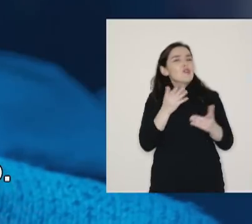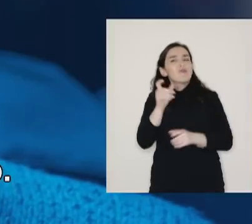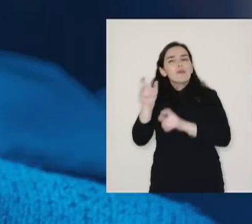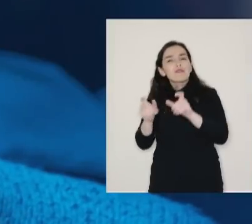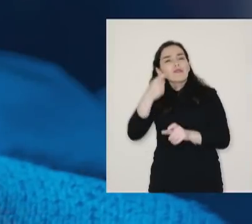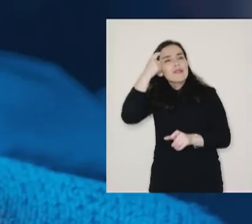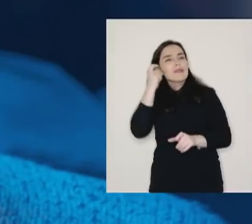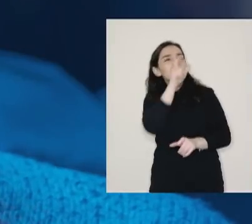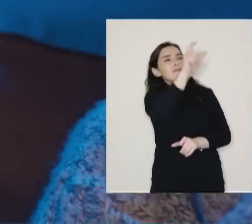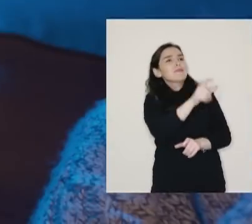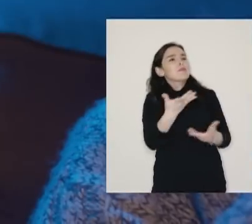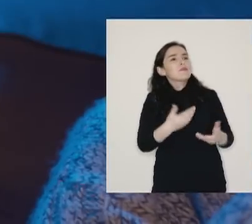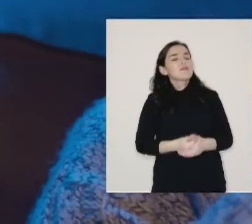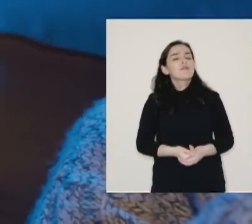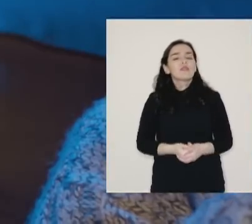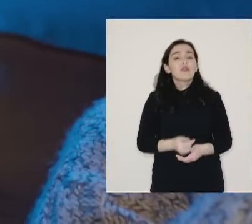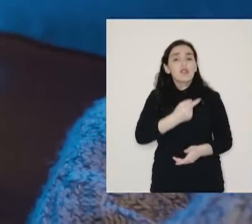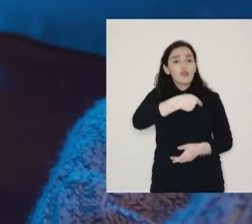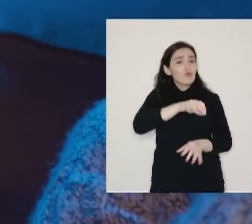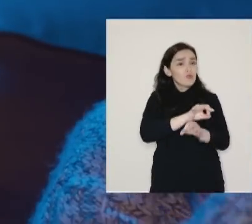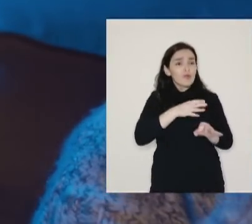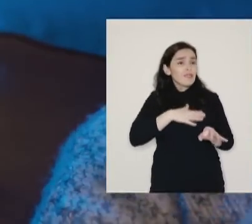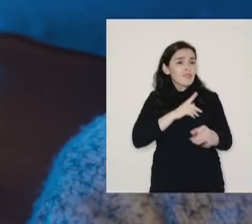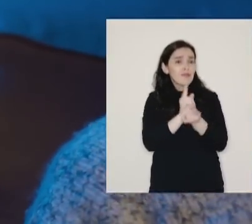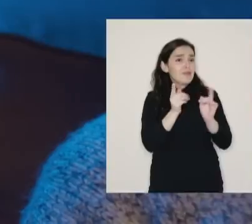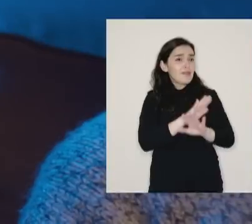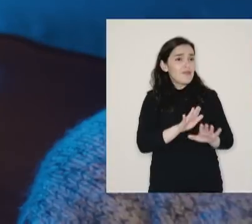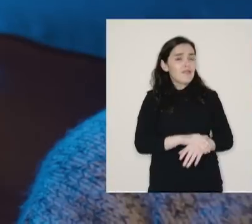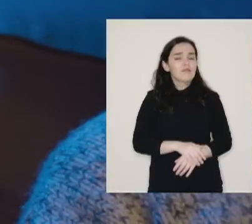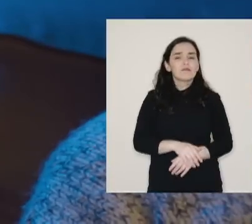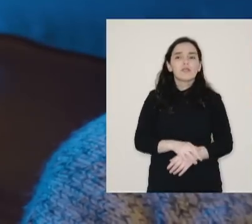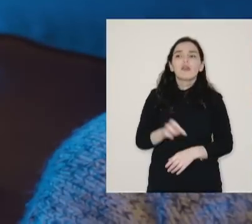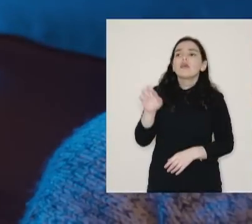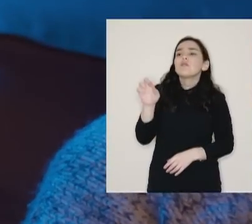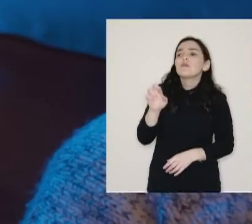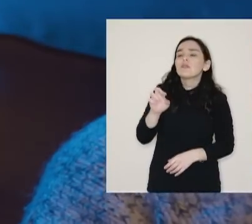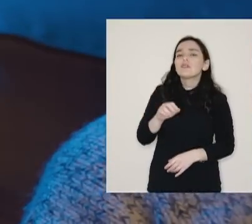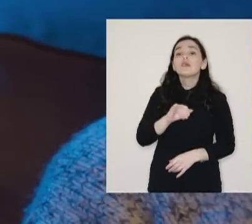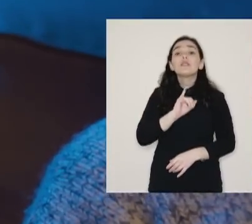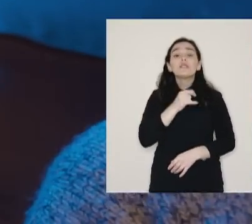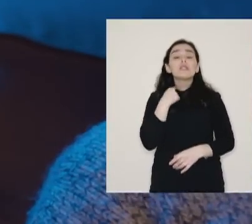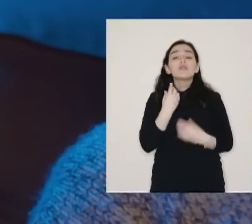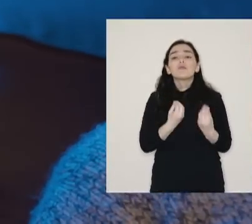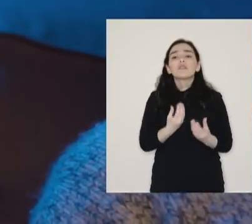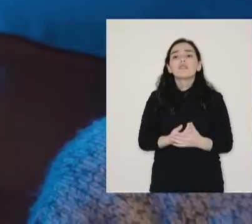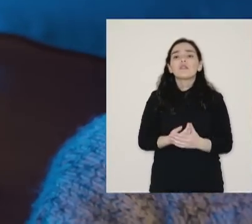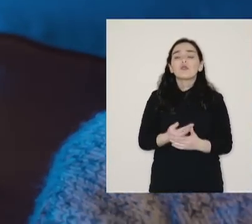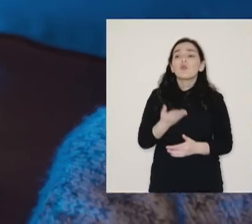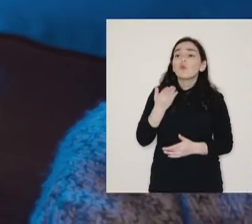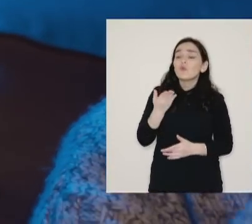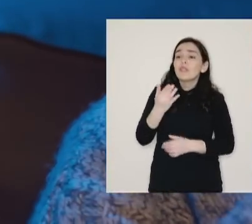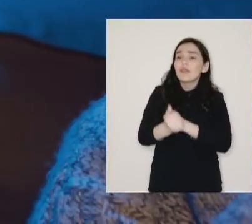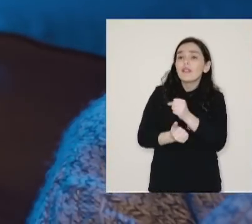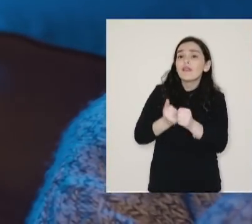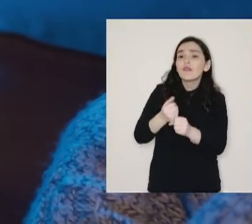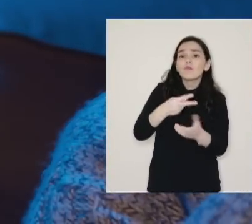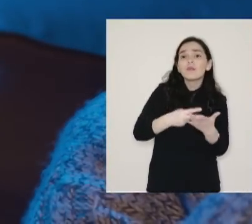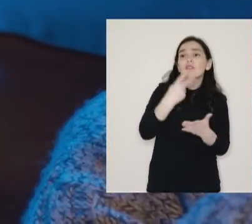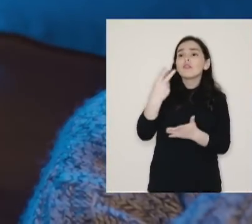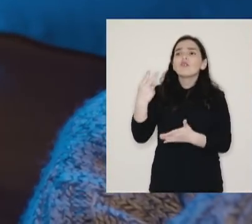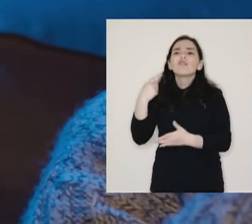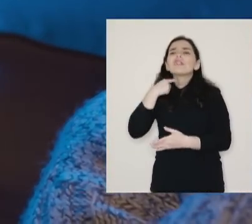gallo, ¿eh? Nunca han querido cambiar nada. Papito. Sí, mi amor. ¿Y usted para las elecciones